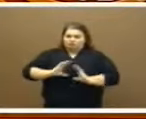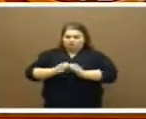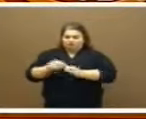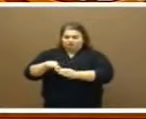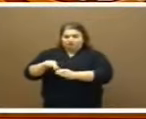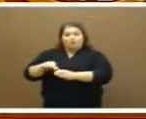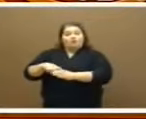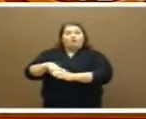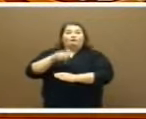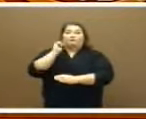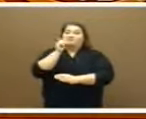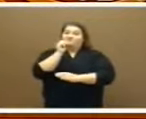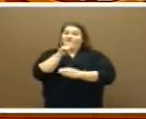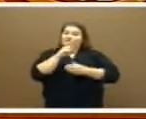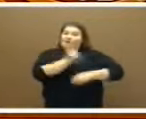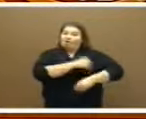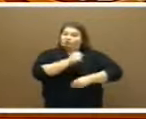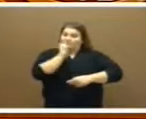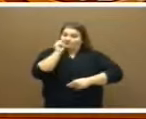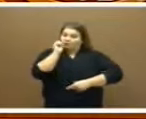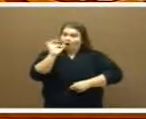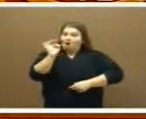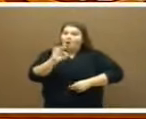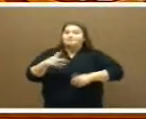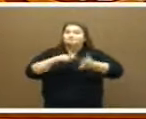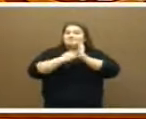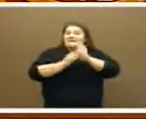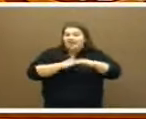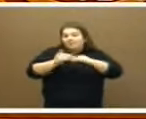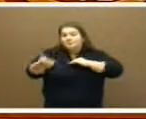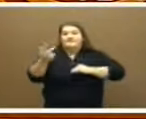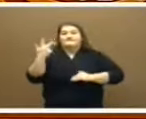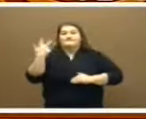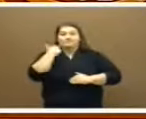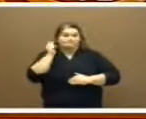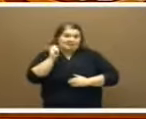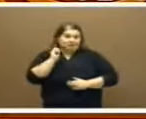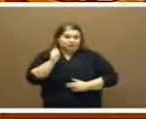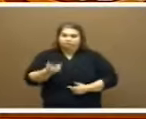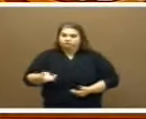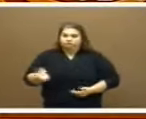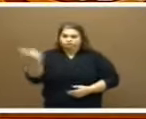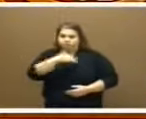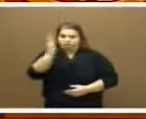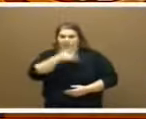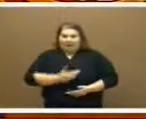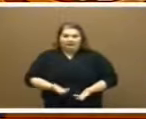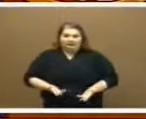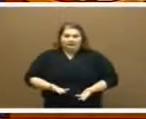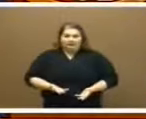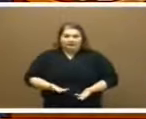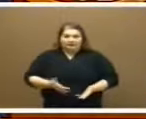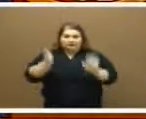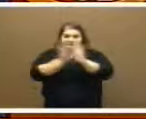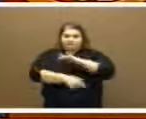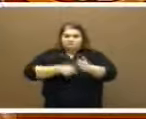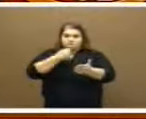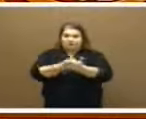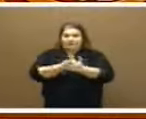de pensiones ni los planes de pensiones para los empleados de la Administración autonómica, por lo que se hace imprescindible recuperar la